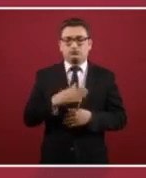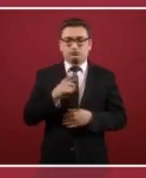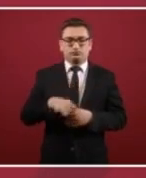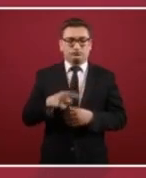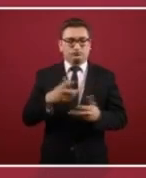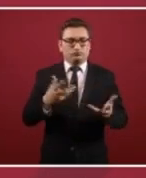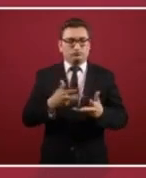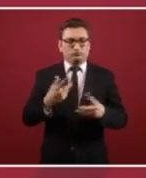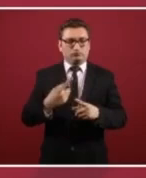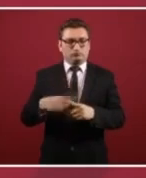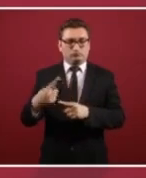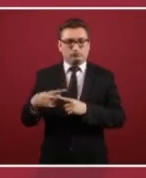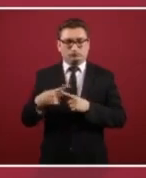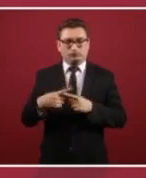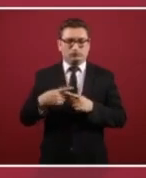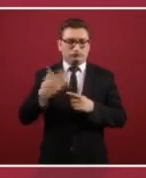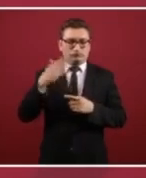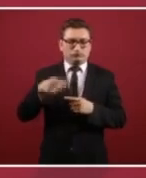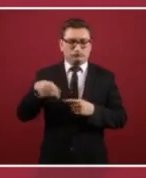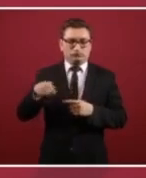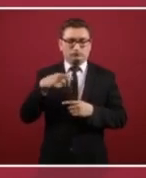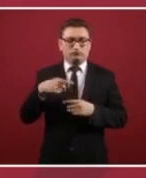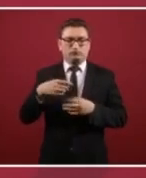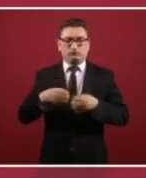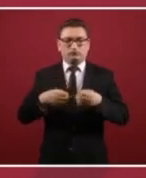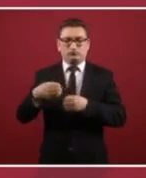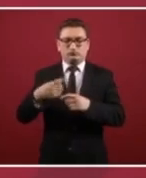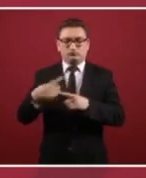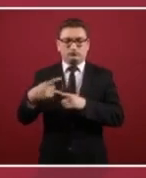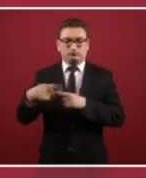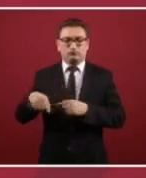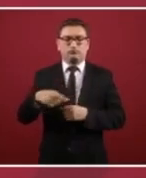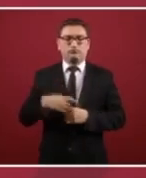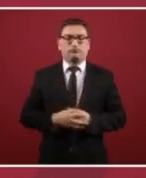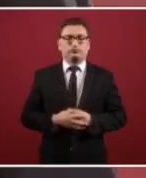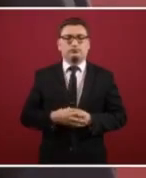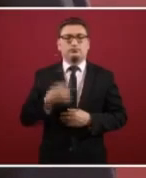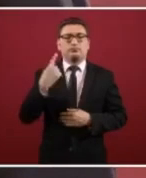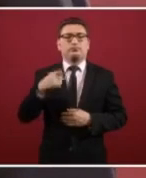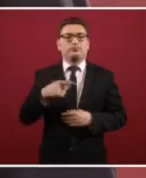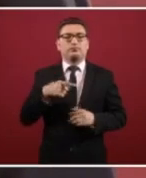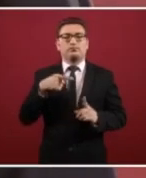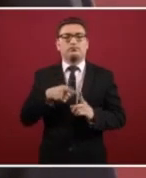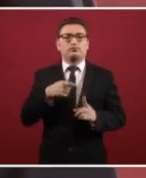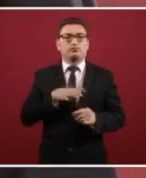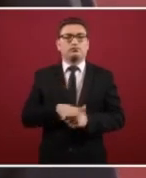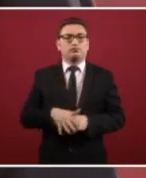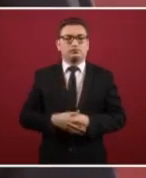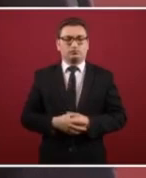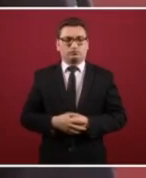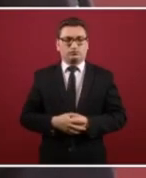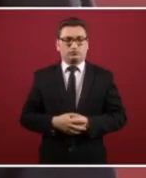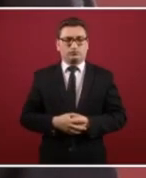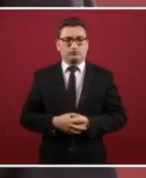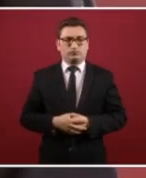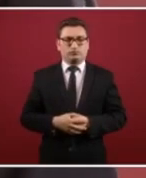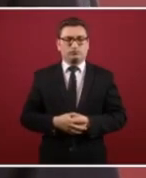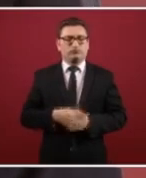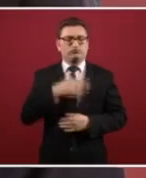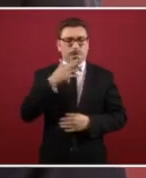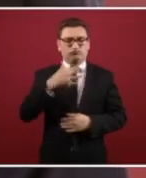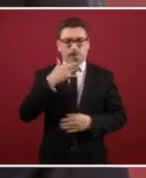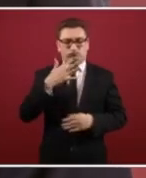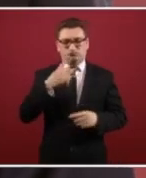situación financiera, el presidente de México, Andrés Manuel López Obrador, celebró que el Poder Judicial actúe para combatir la